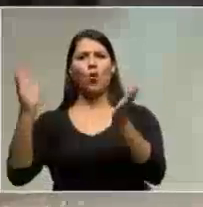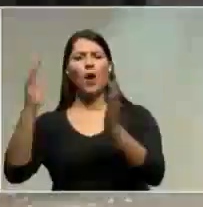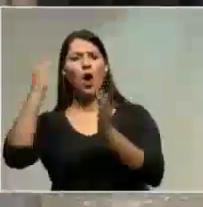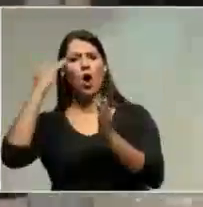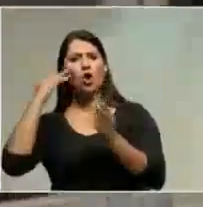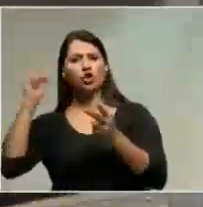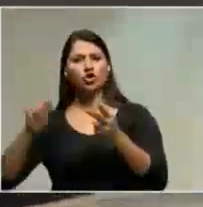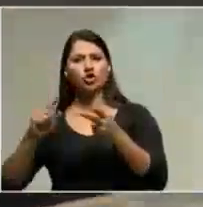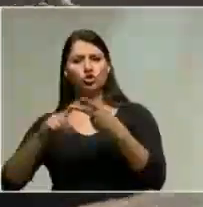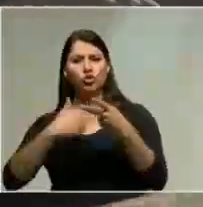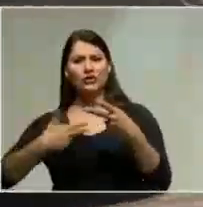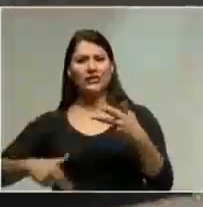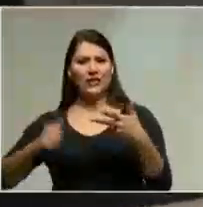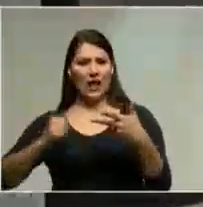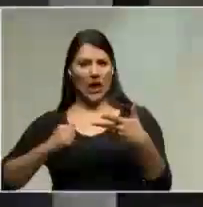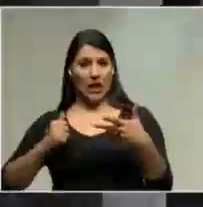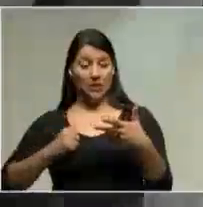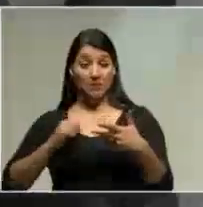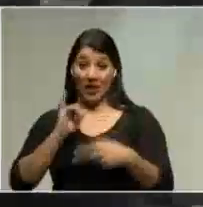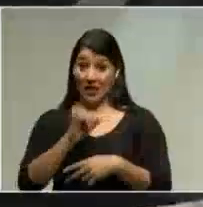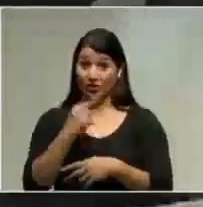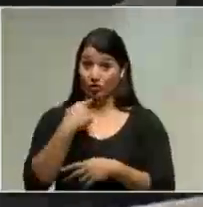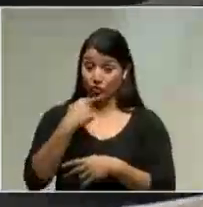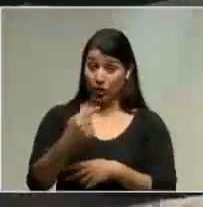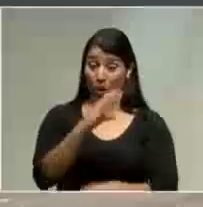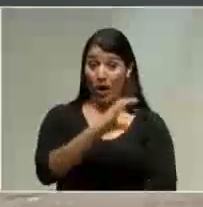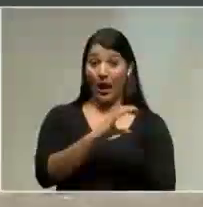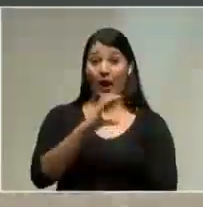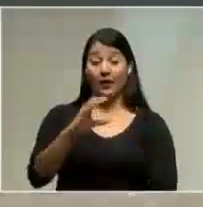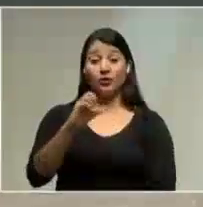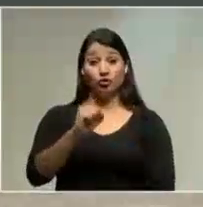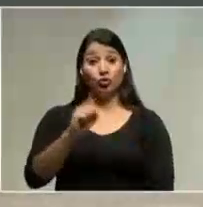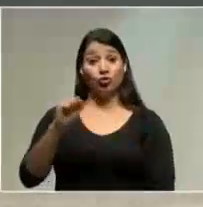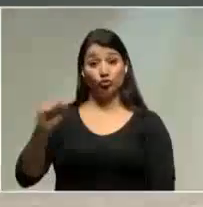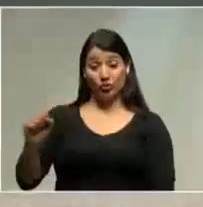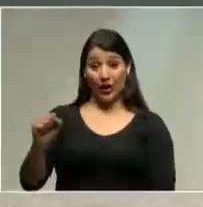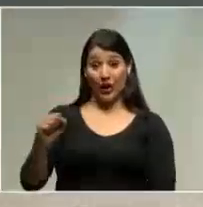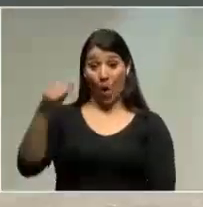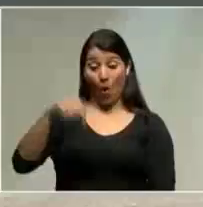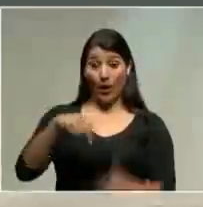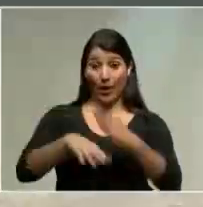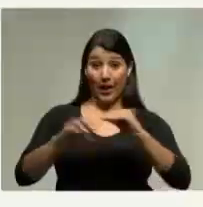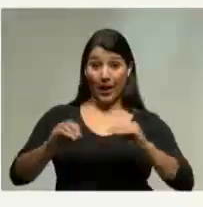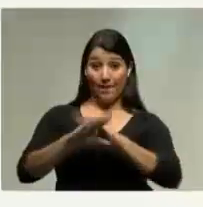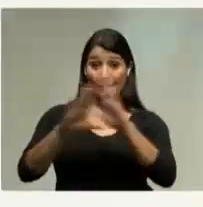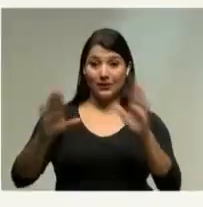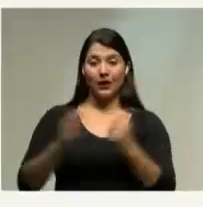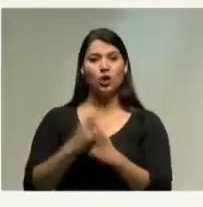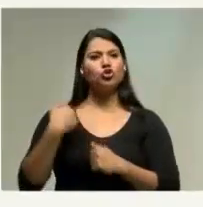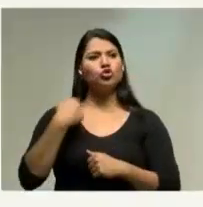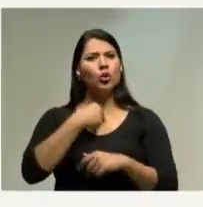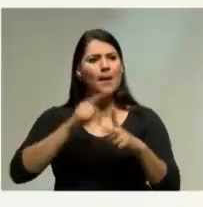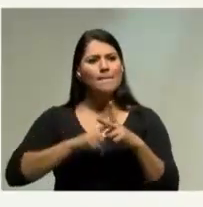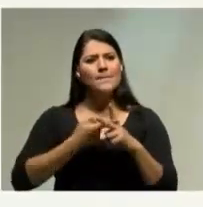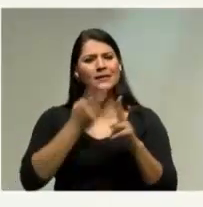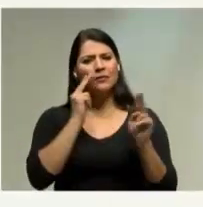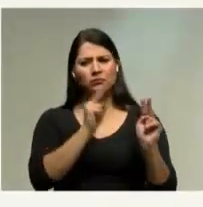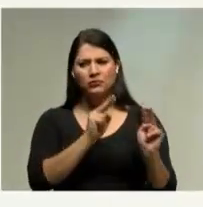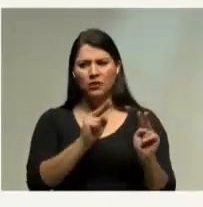Sur, China y Canadá. Así lo dio a conocer la Caja Costarricense de Seguro Social esta mañana. Comenzamos a ver